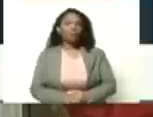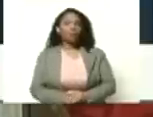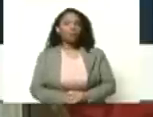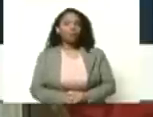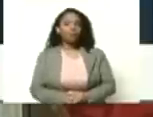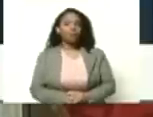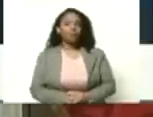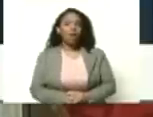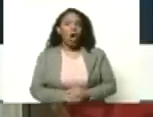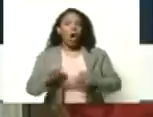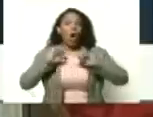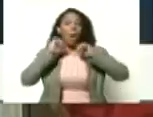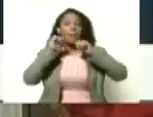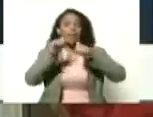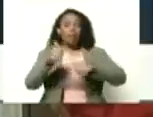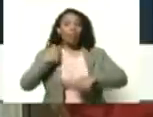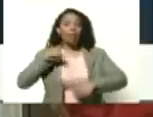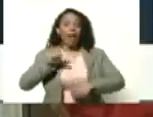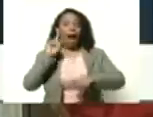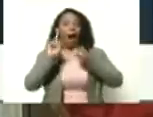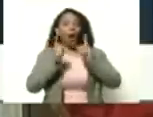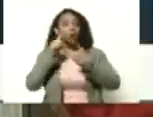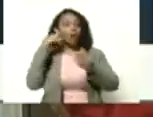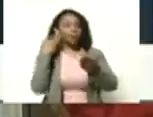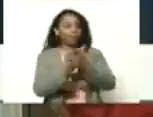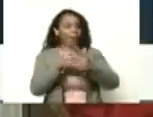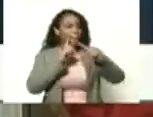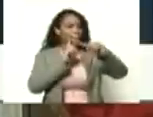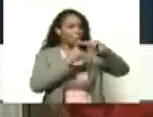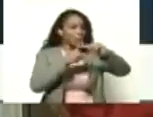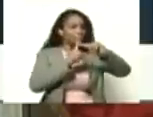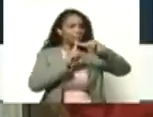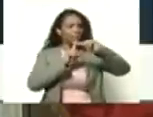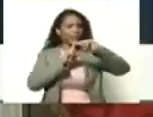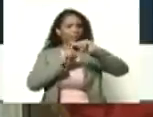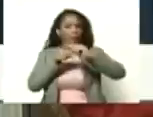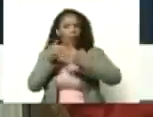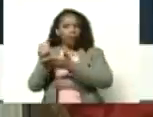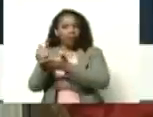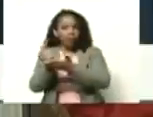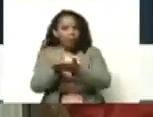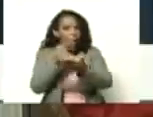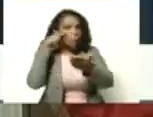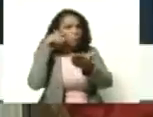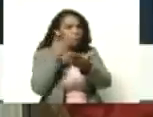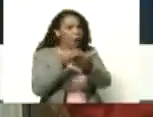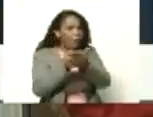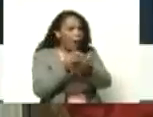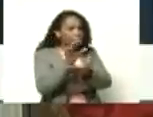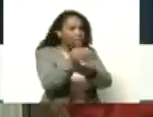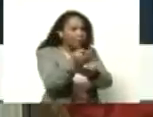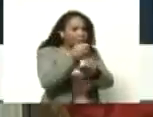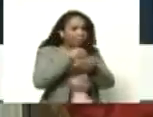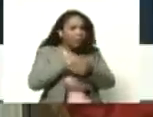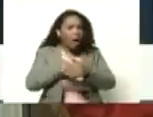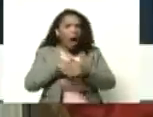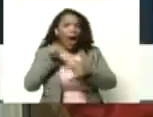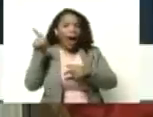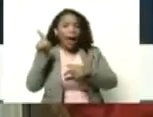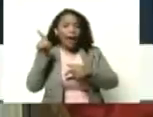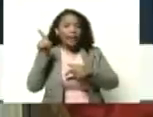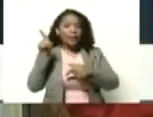comenzamos a tener algunas evidencias de lo que había ocurrido nosotros siempre dijimos que la desaparición fue